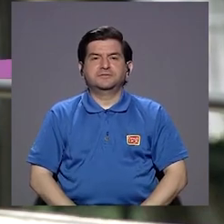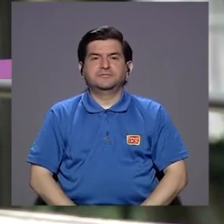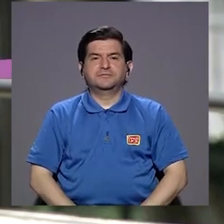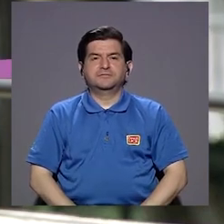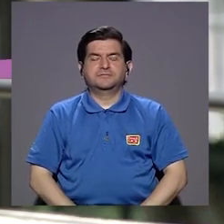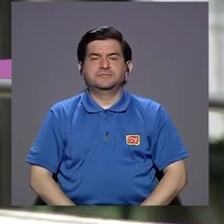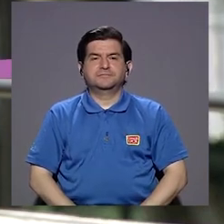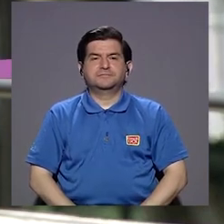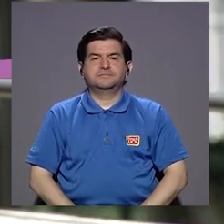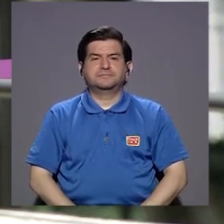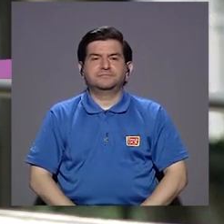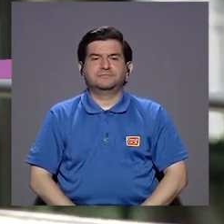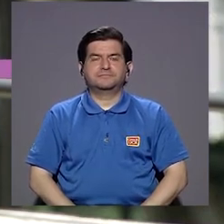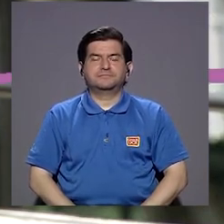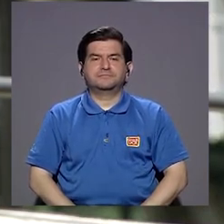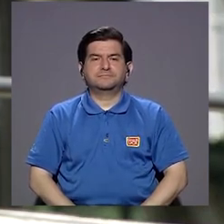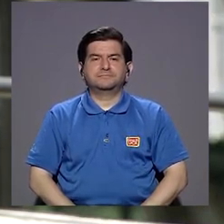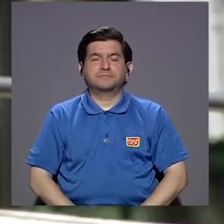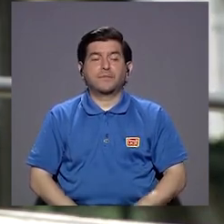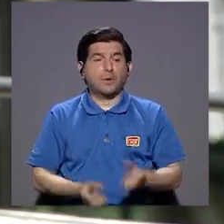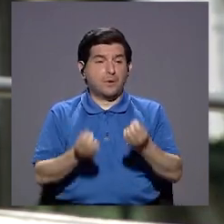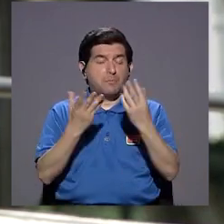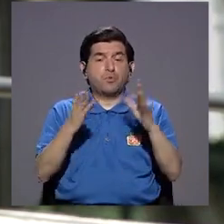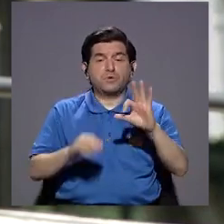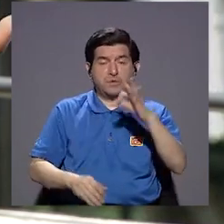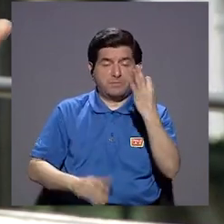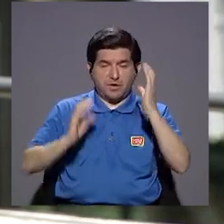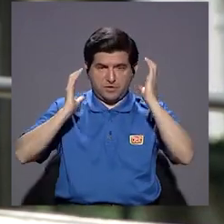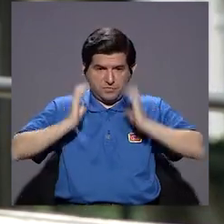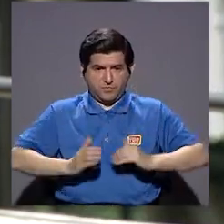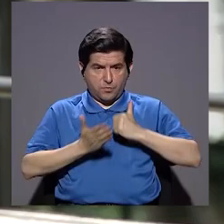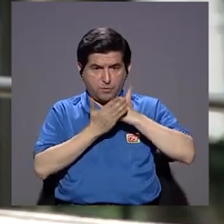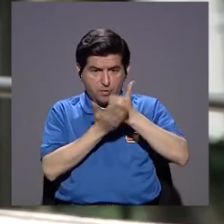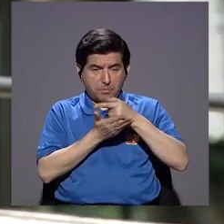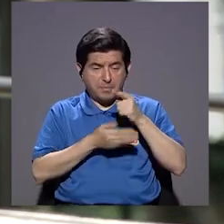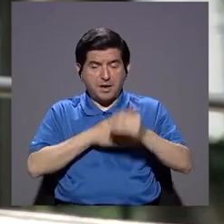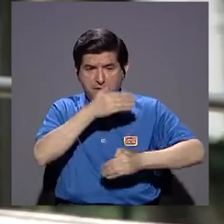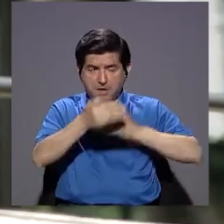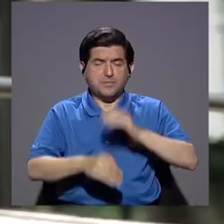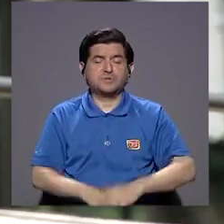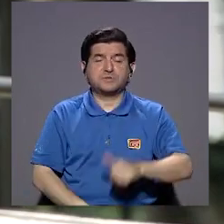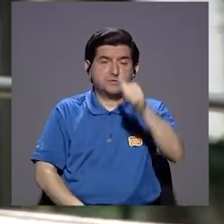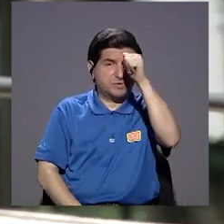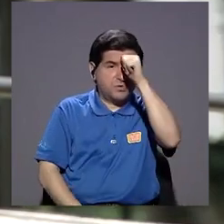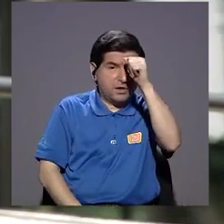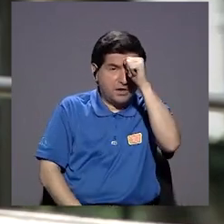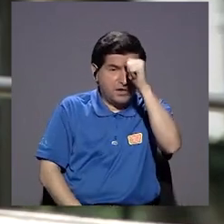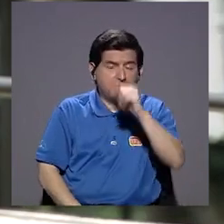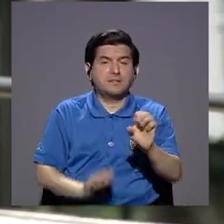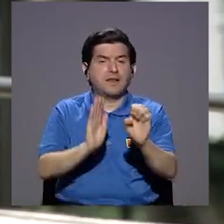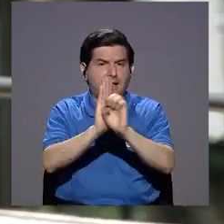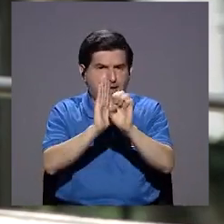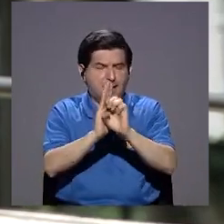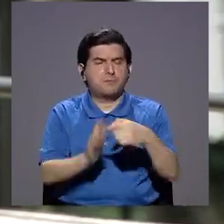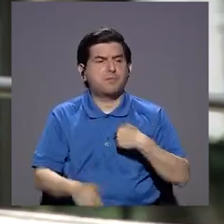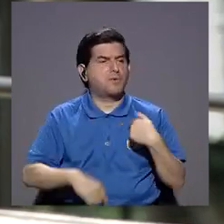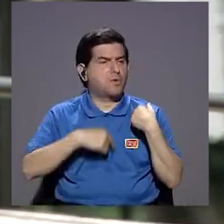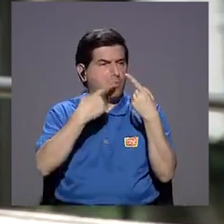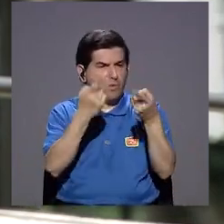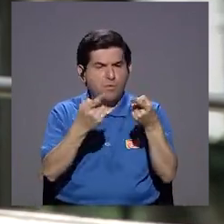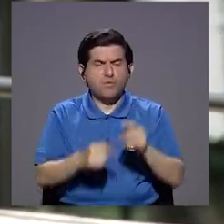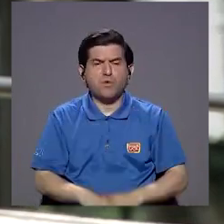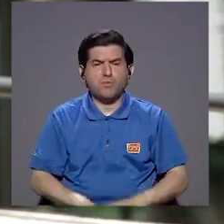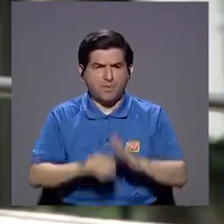la presión, ¿verdad? La estabiliza, hay muchas posturas que sirven para eso. En India, por ejemplo, cuando uno